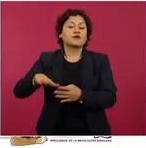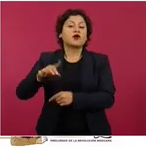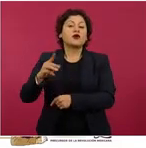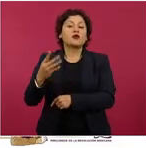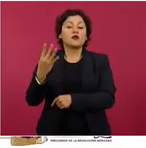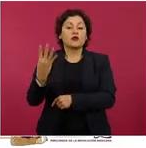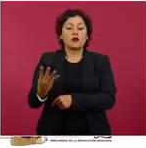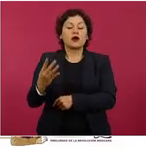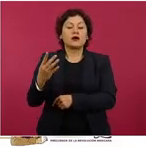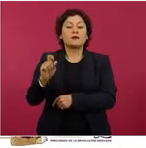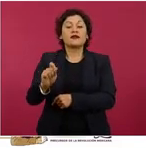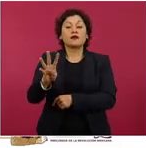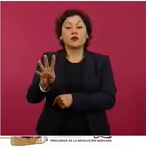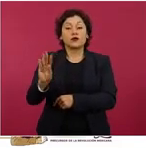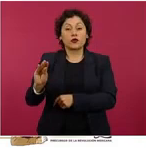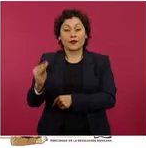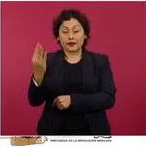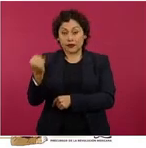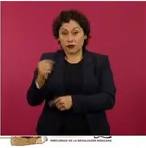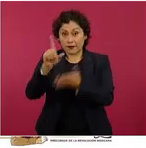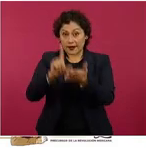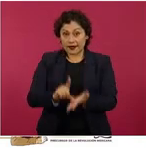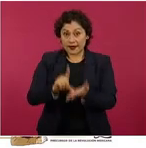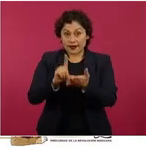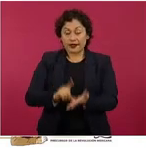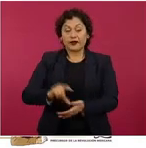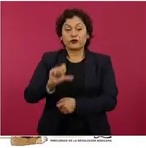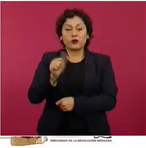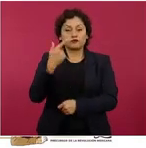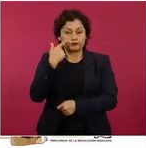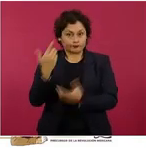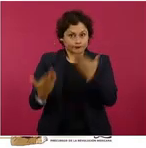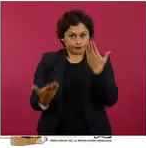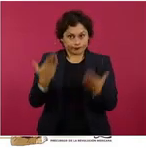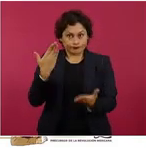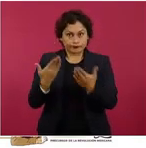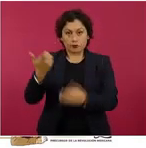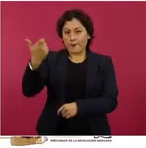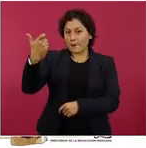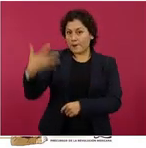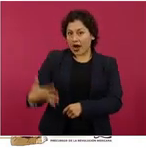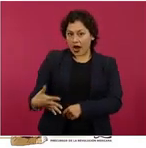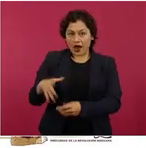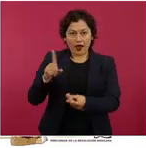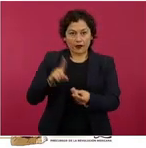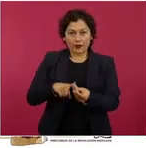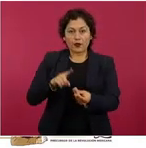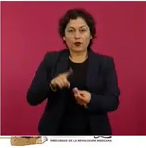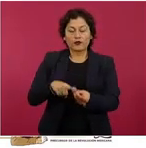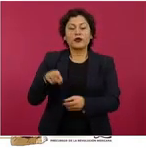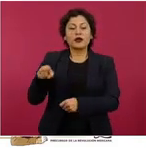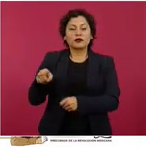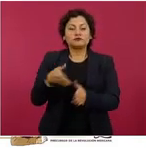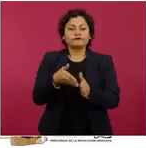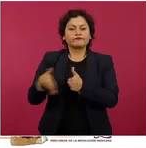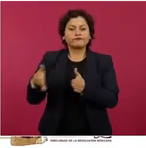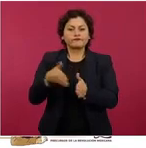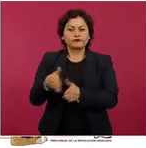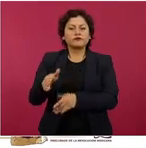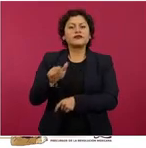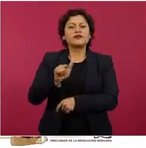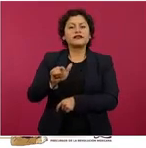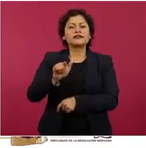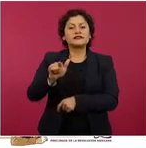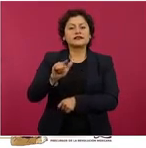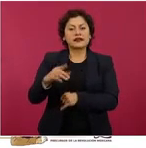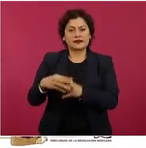24.99 por litro, mientras lo comparamos con el más económico, donde el margen fue de 17